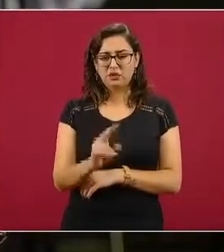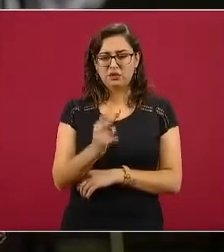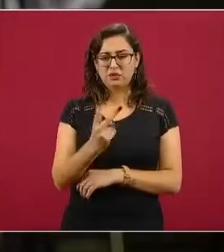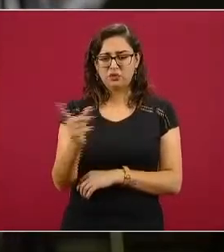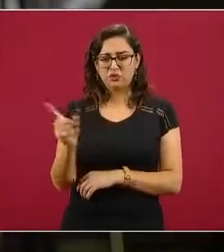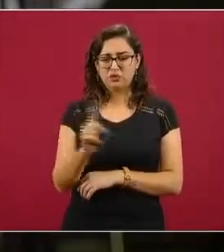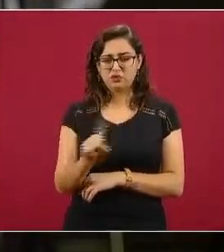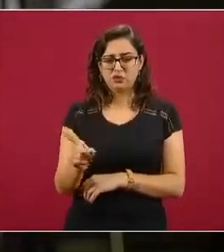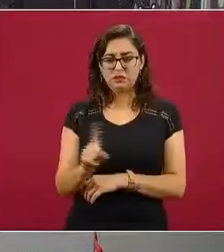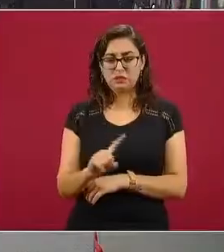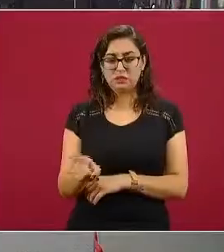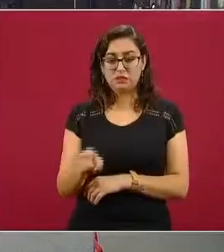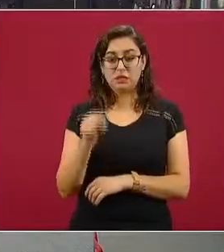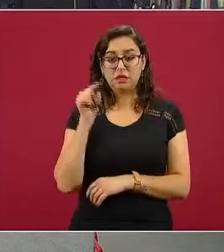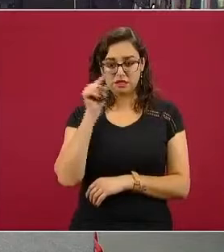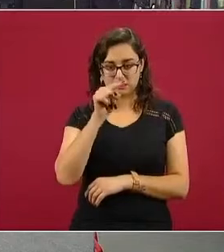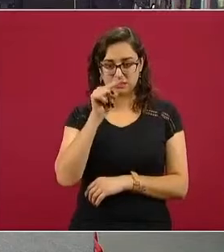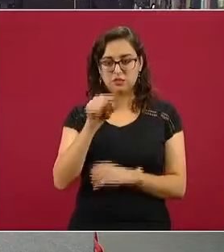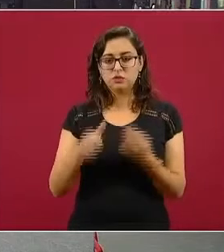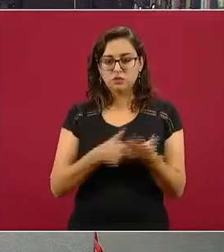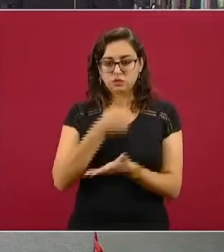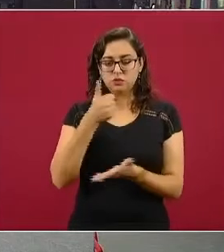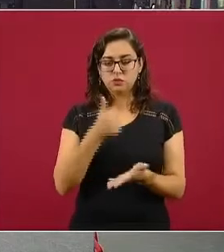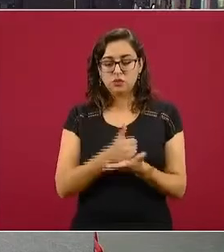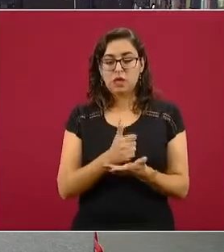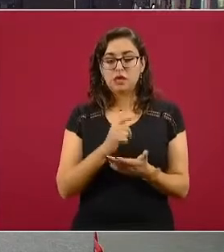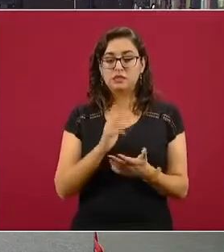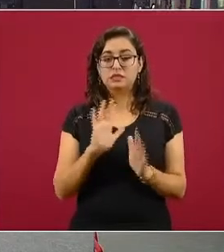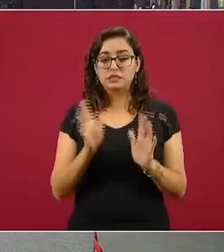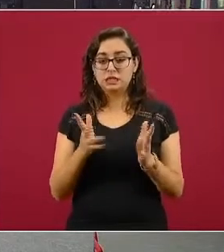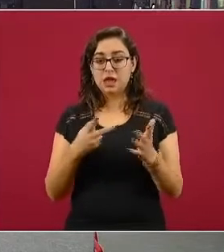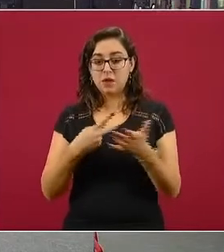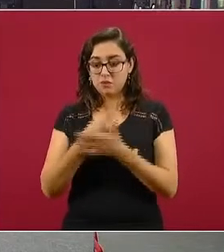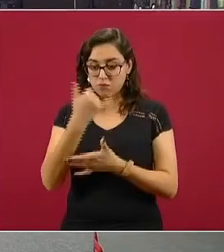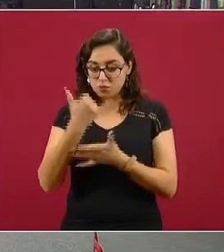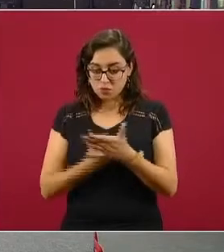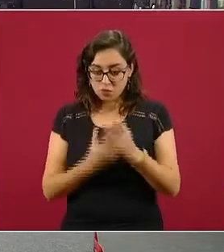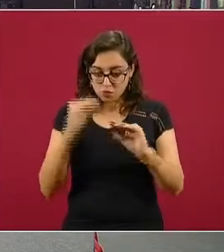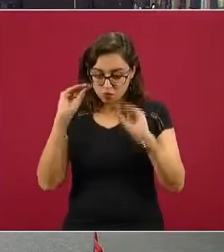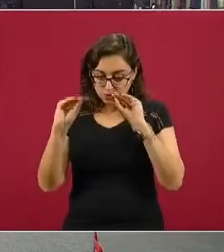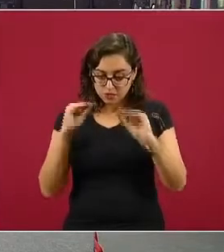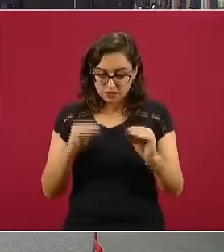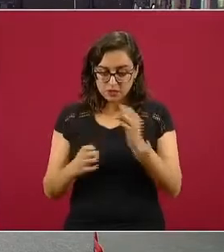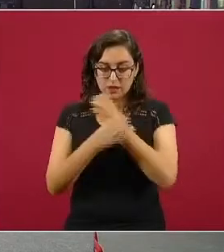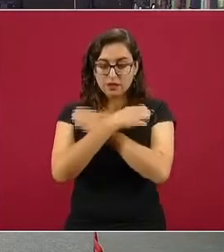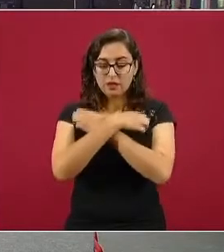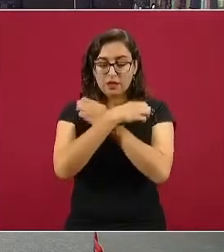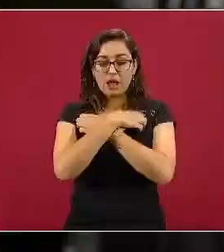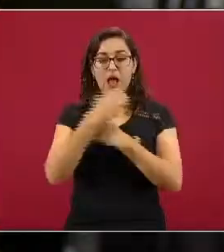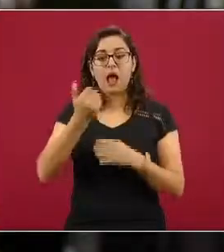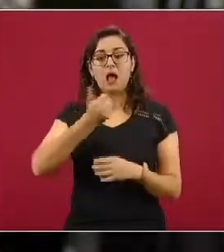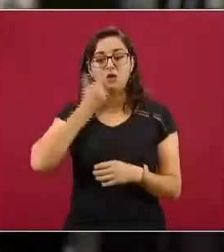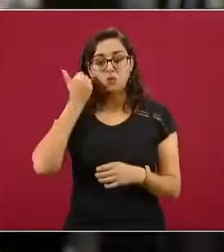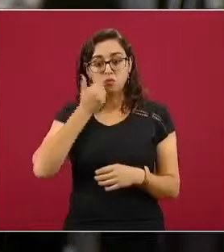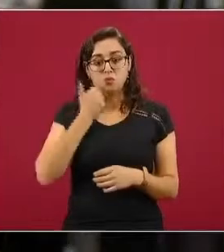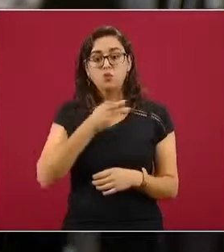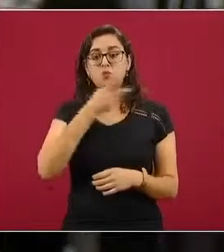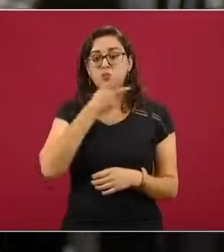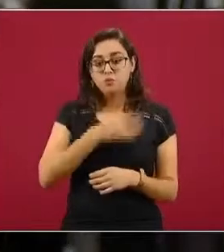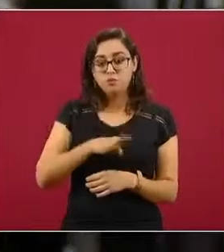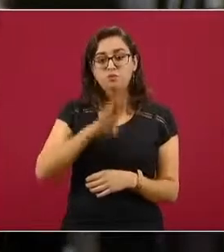20DJN05-2Z de esa ciudad. Han diseñado ellos un proyecto educativo en el que tanto alumnos como padres de